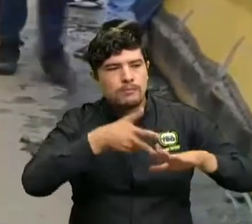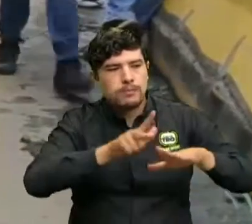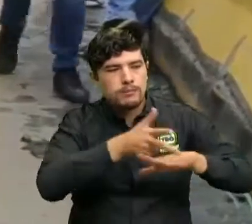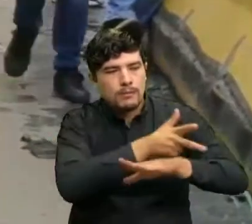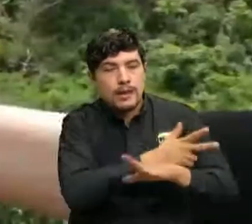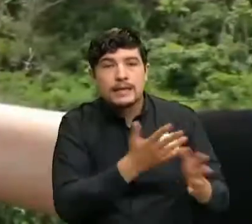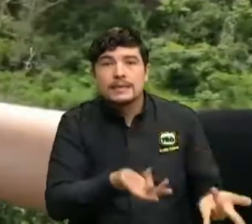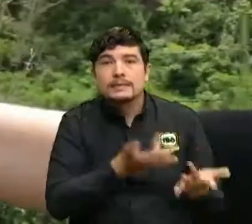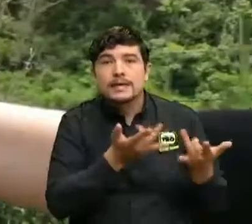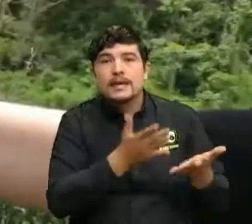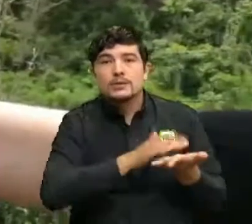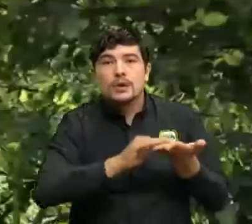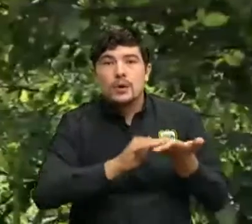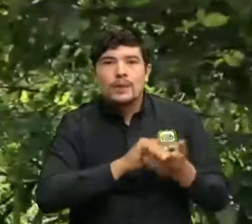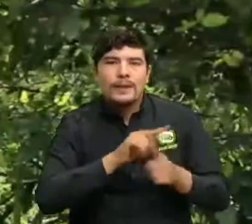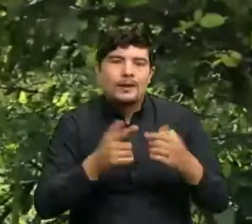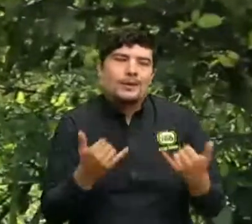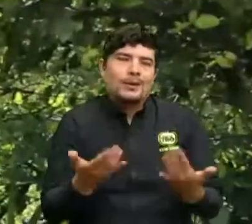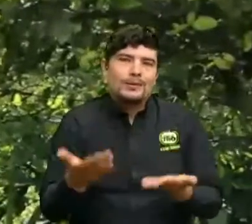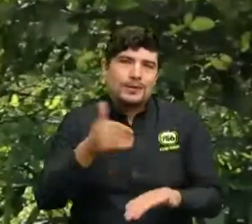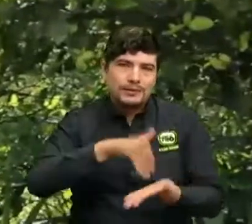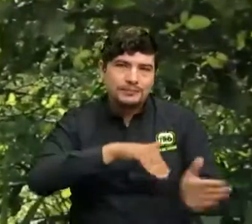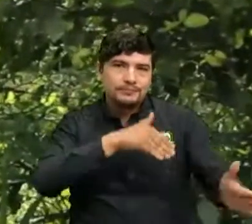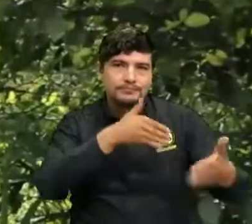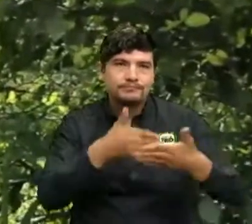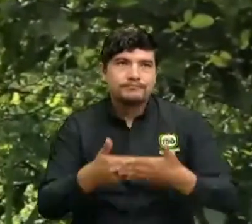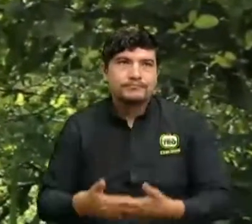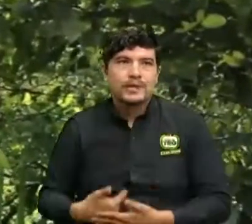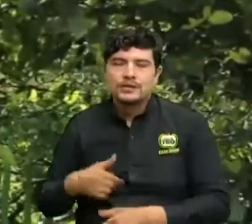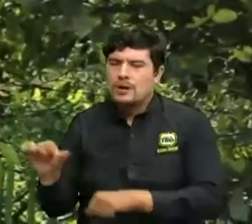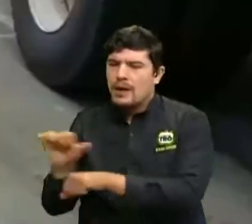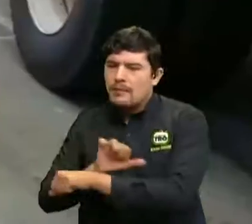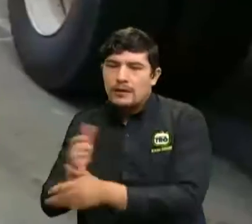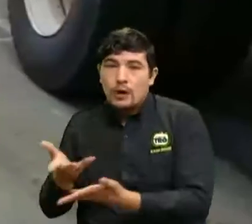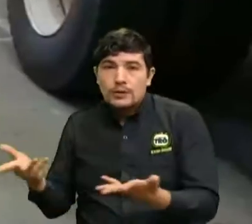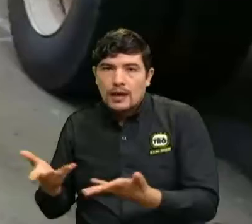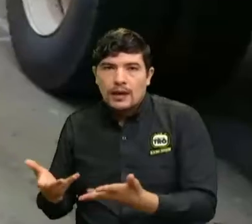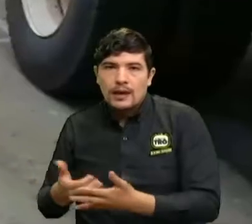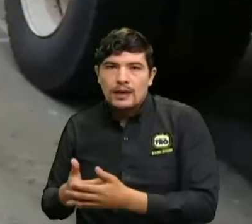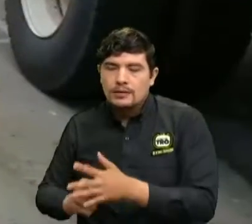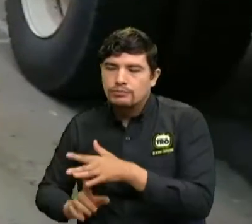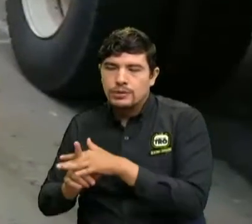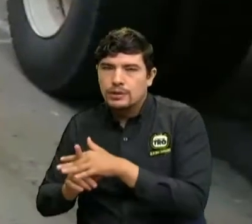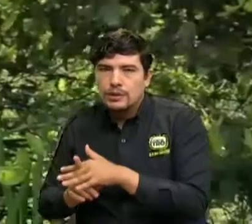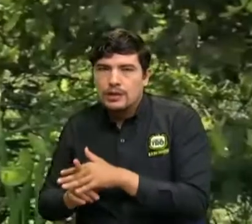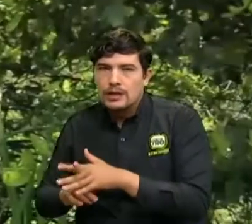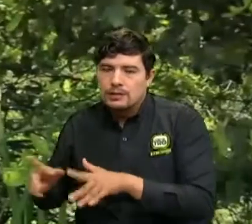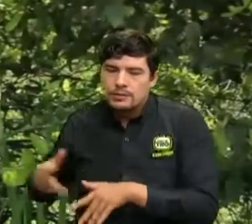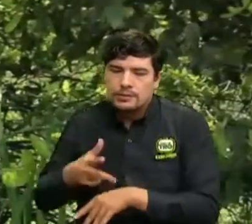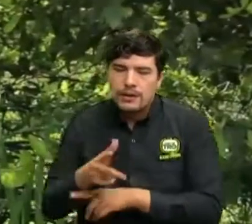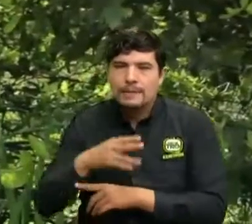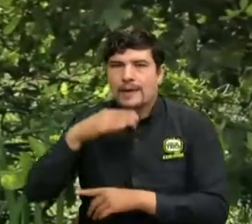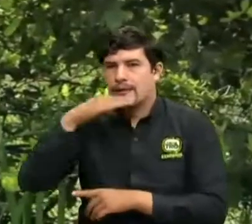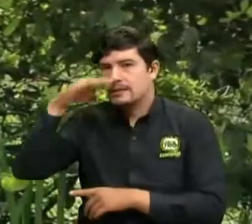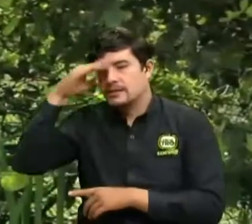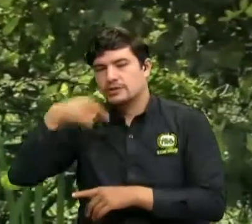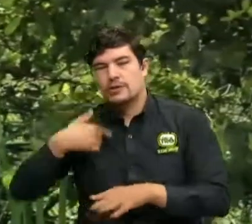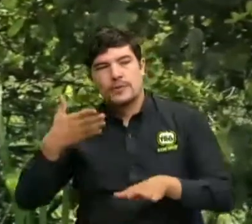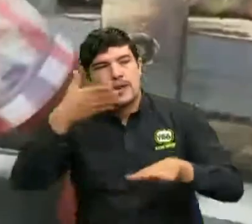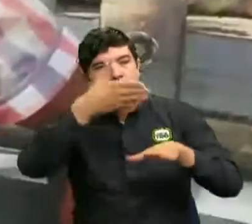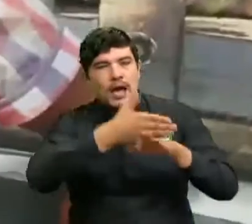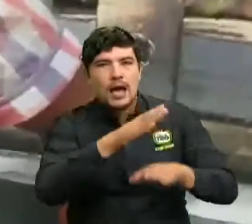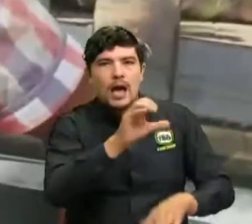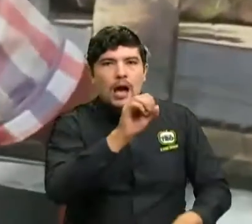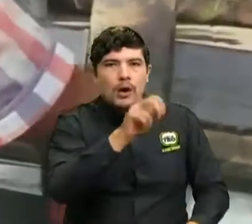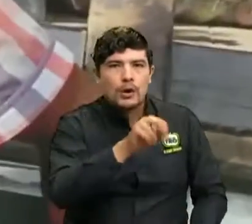pase esto, pero pues volvieron a tapar la vía. Vengo desde Medellín. Antioquia, voy para convención, traigo implementos de